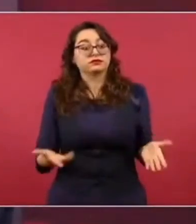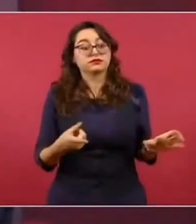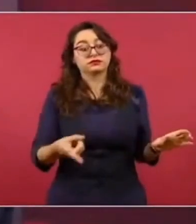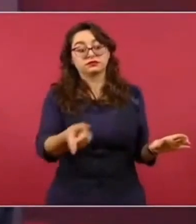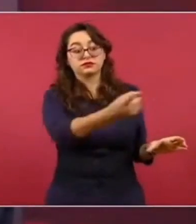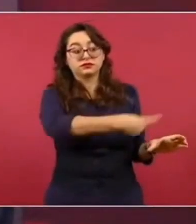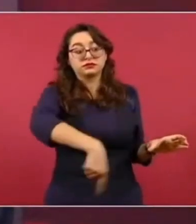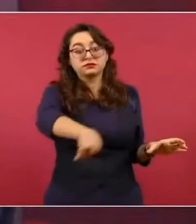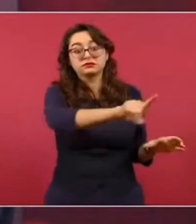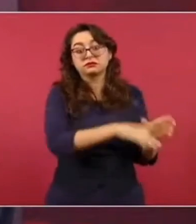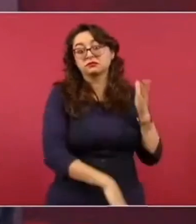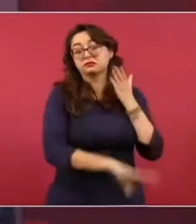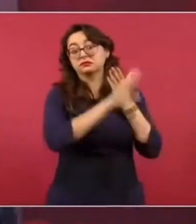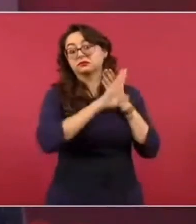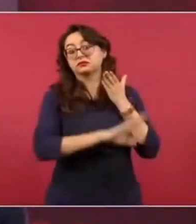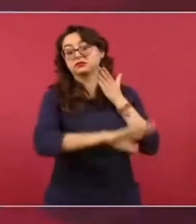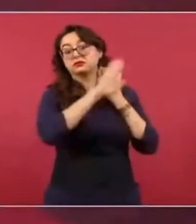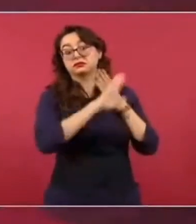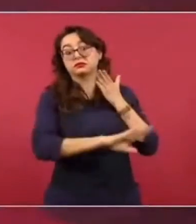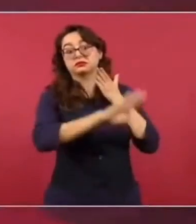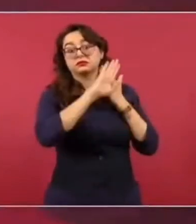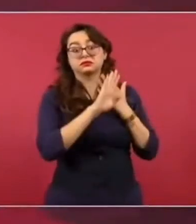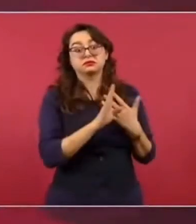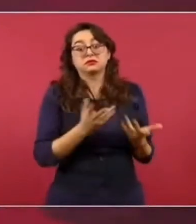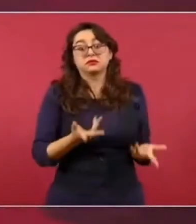conservadores corruptos, es una chatarra,